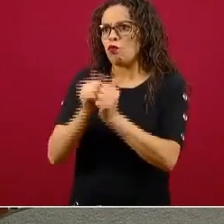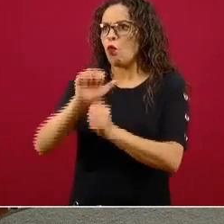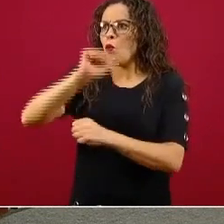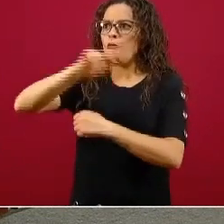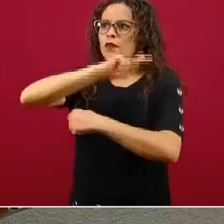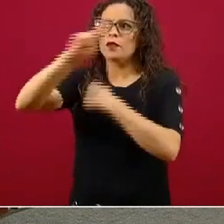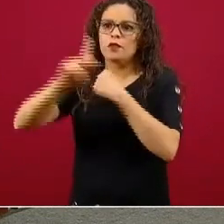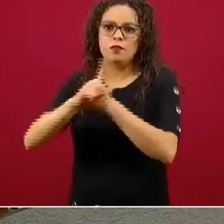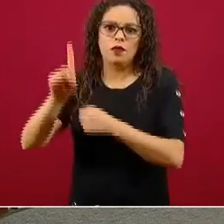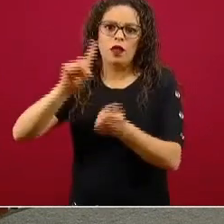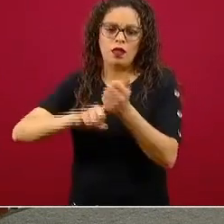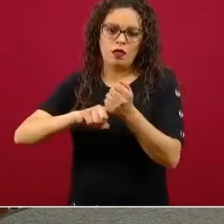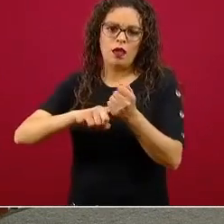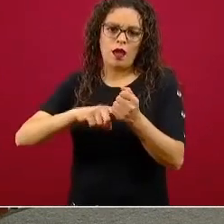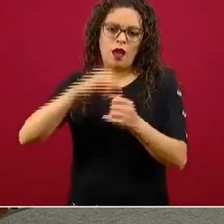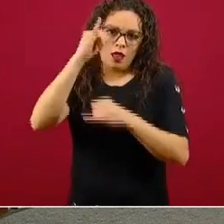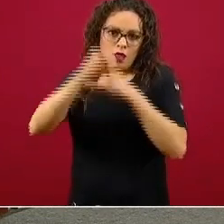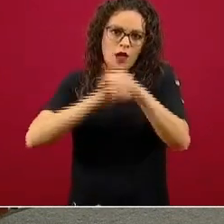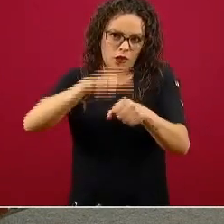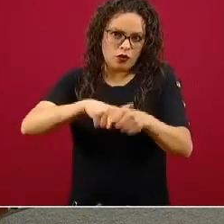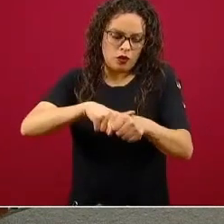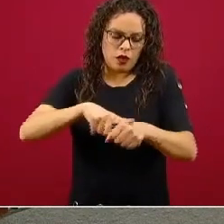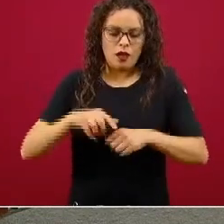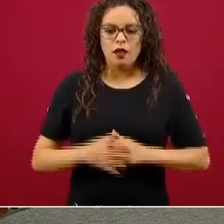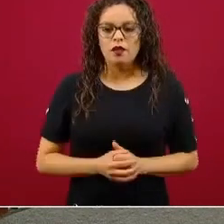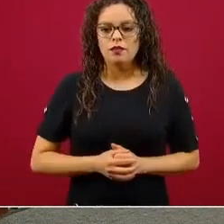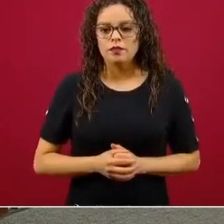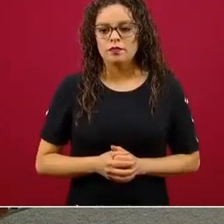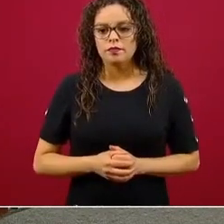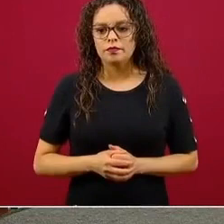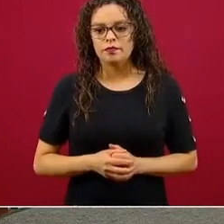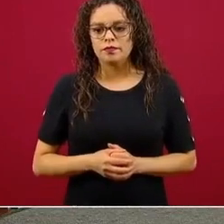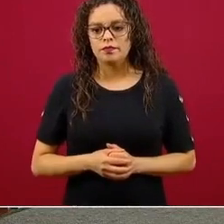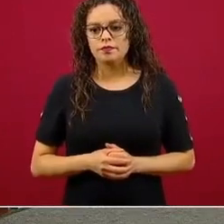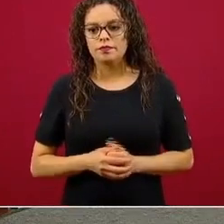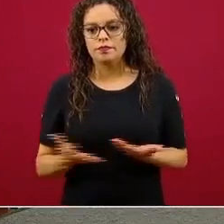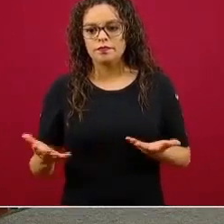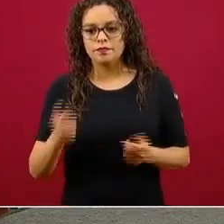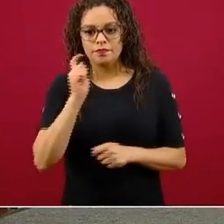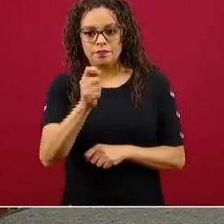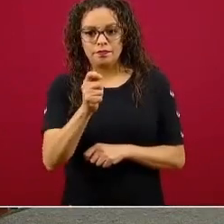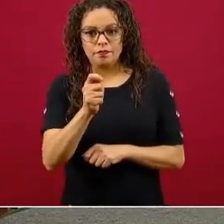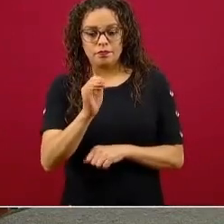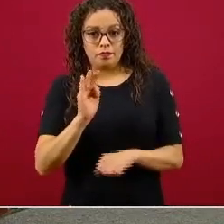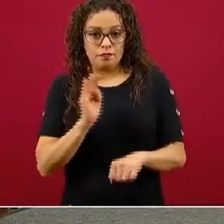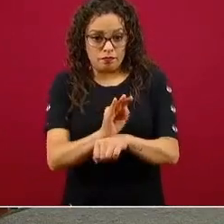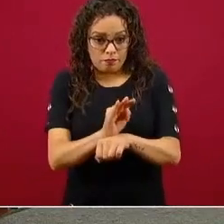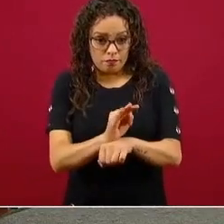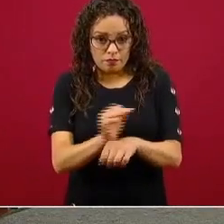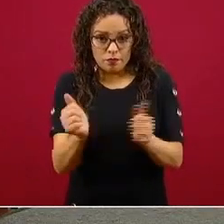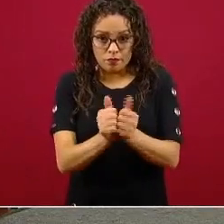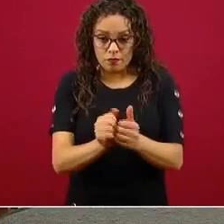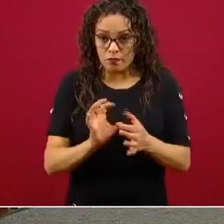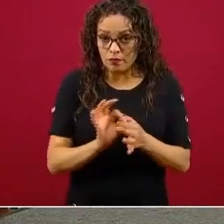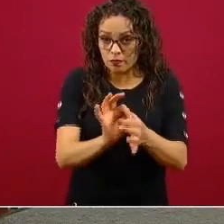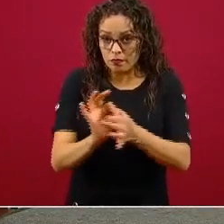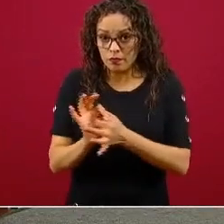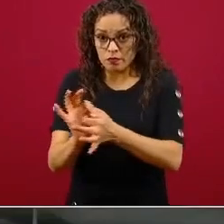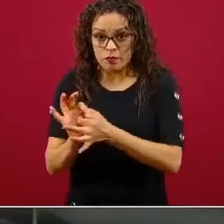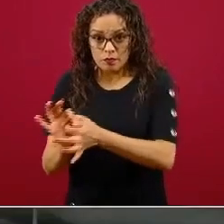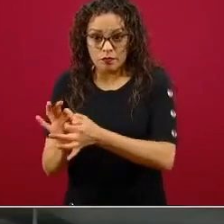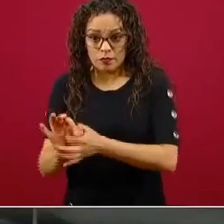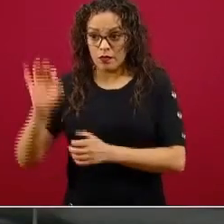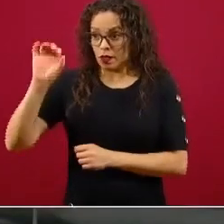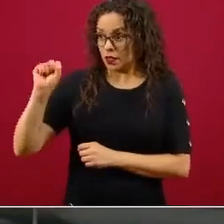tener no es una sanción o respaldo en términos vinculantes de la Secretaría de Relaciones